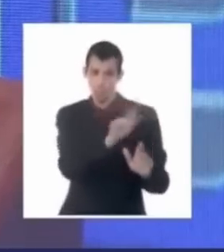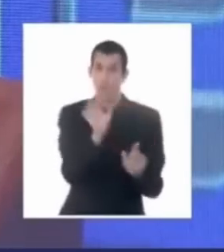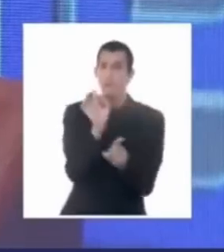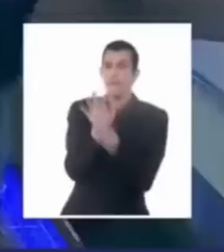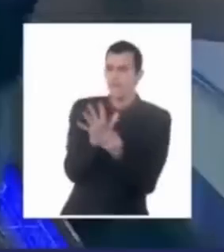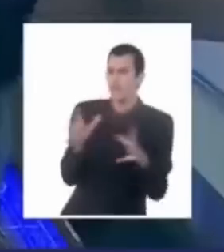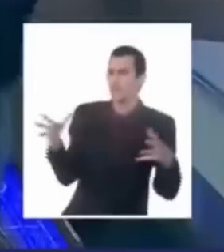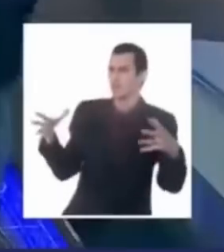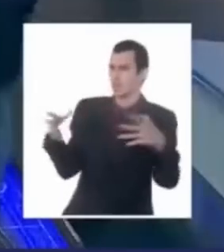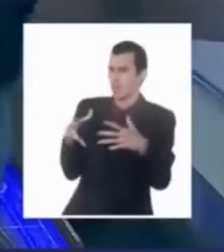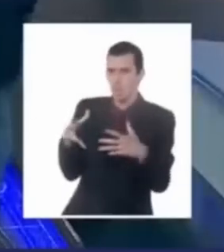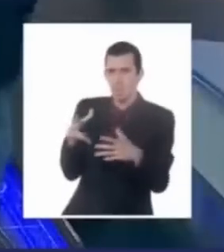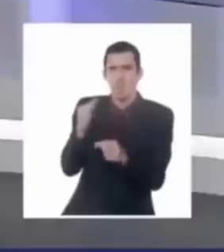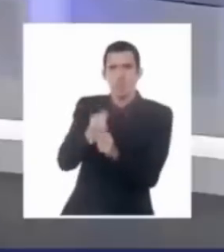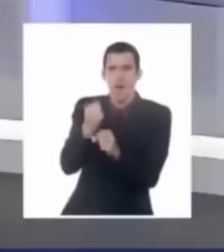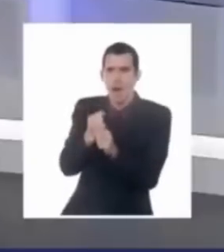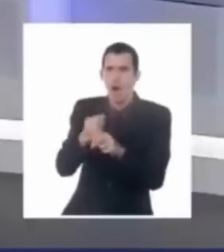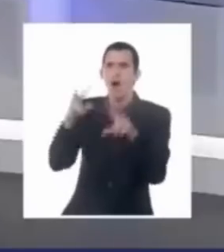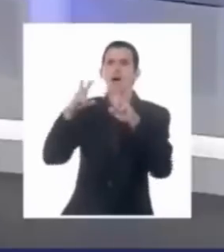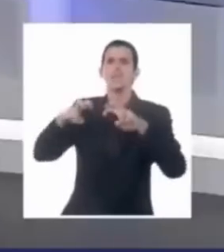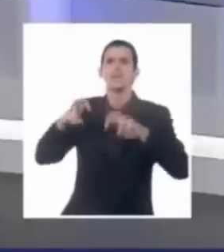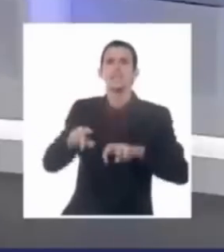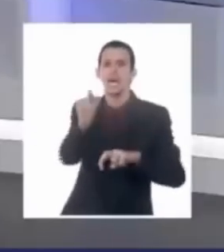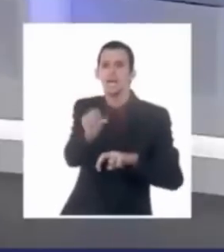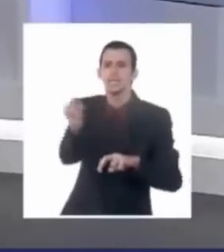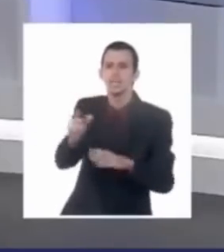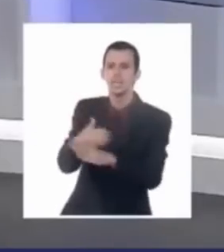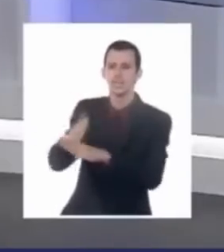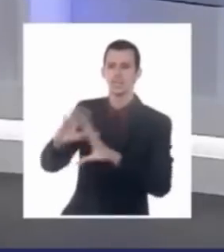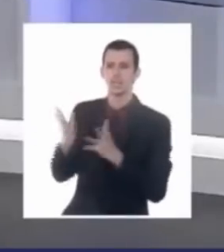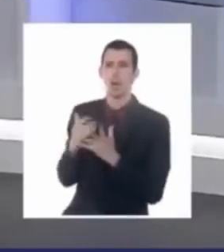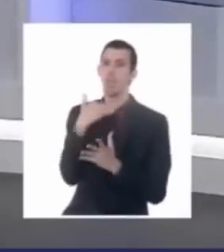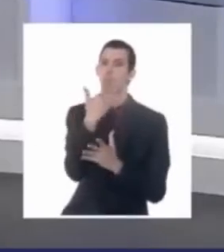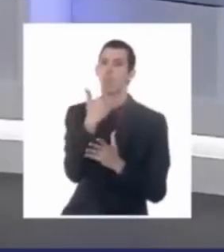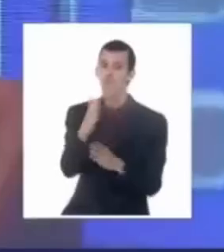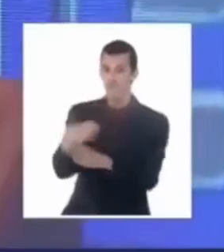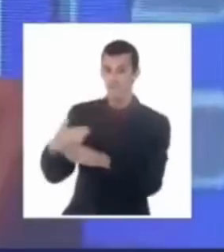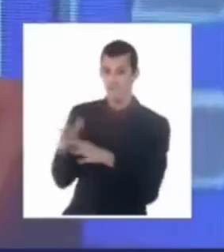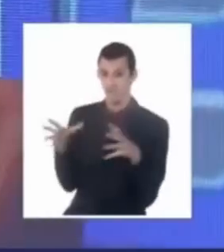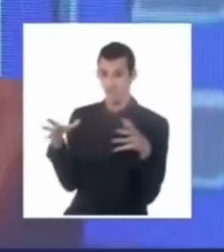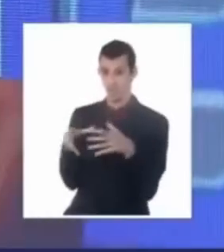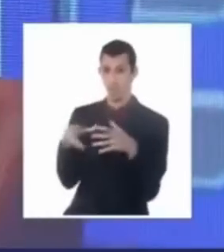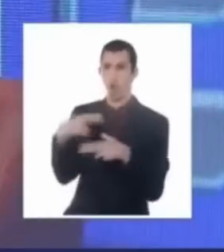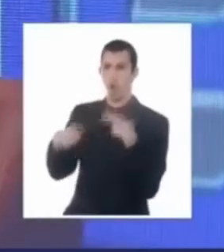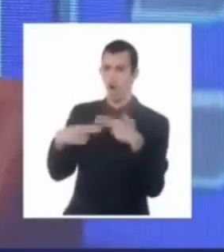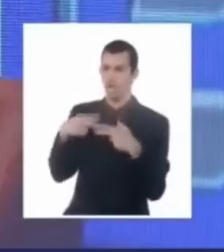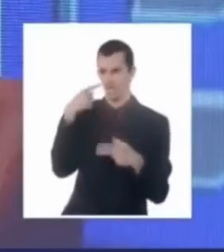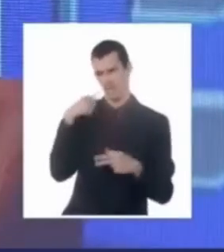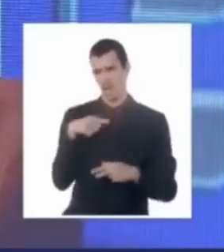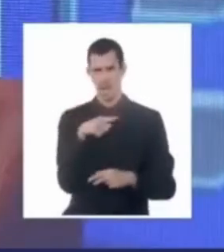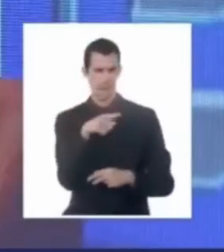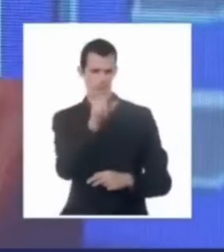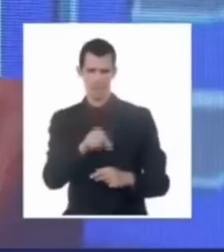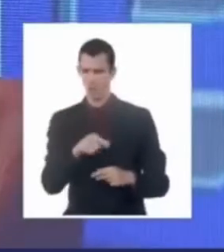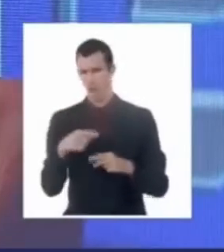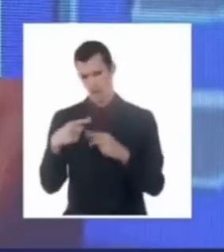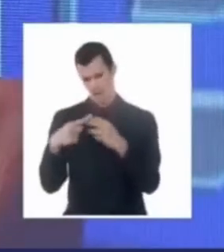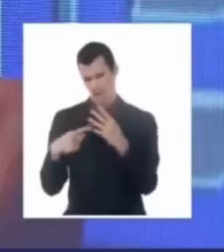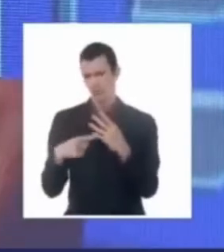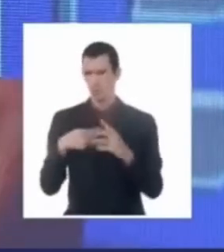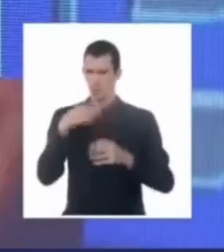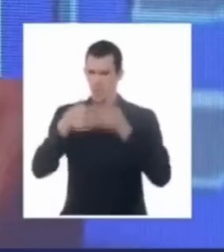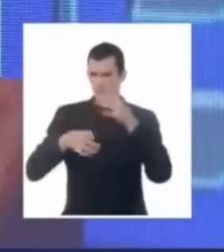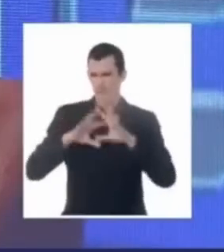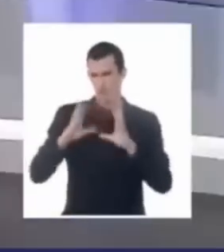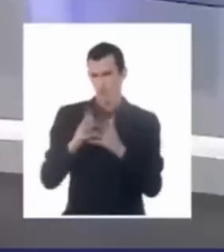de investigación ahora ustedes en la introducción tienen también un papel un poco rector de organización correcto somos el rector del sistema de